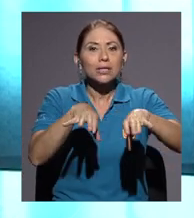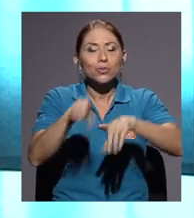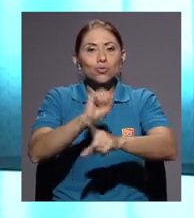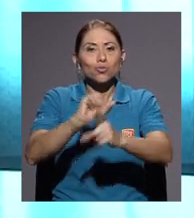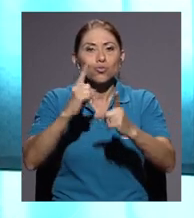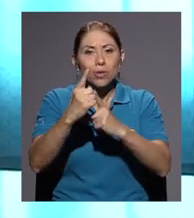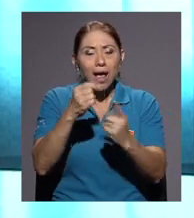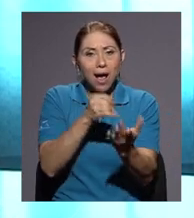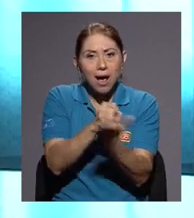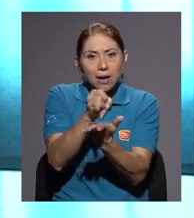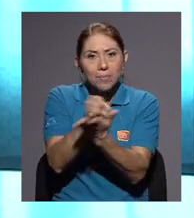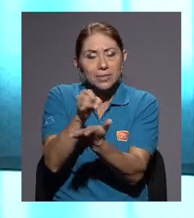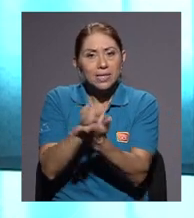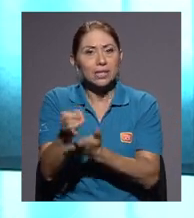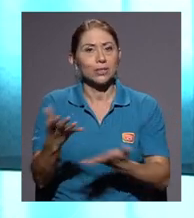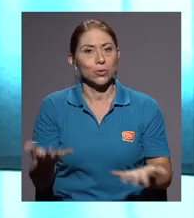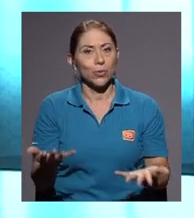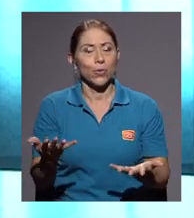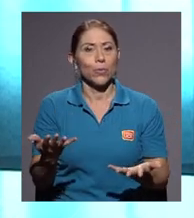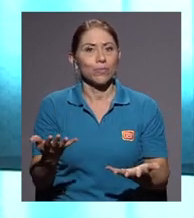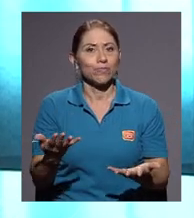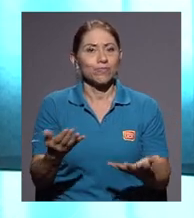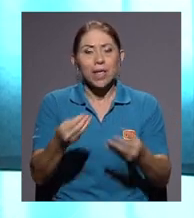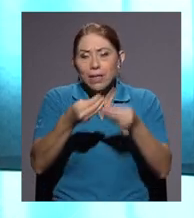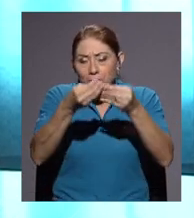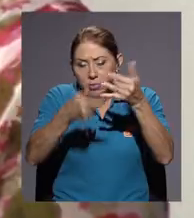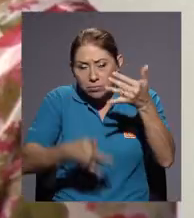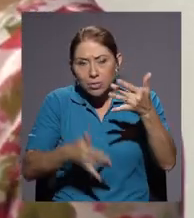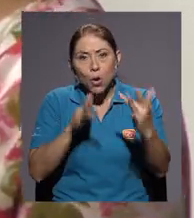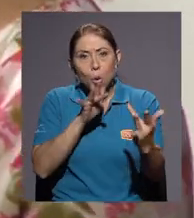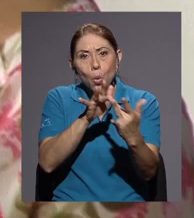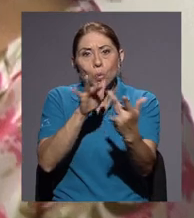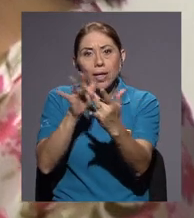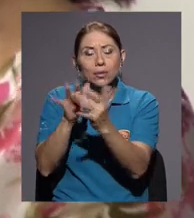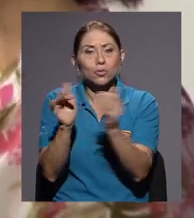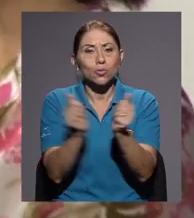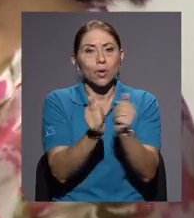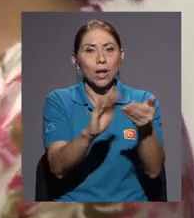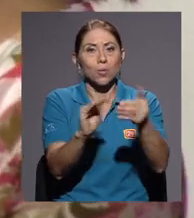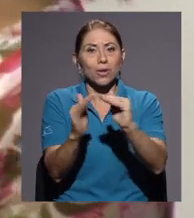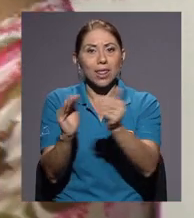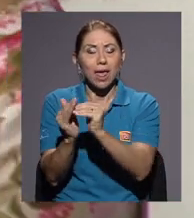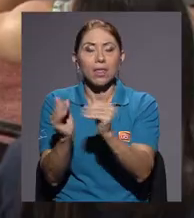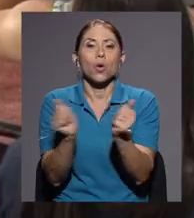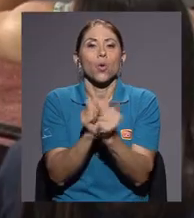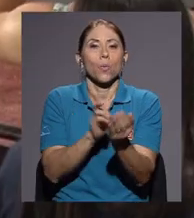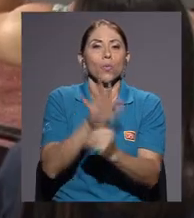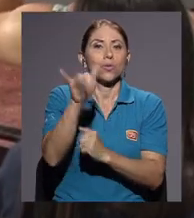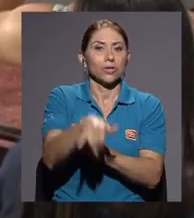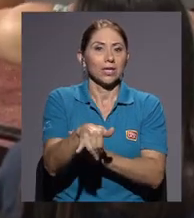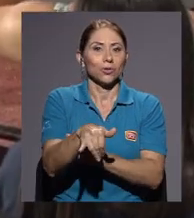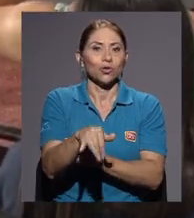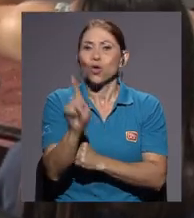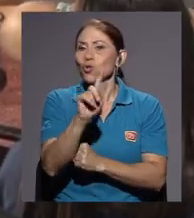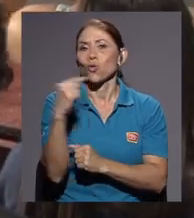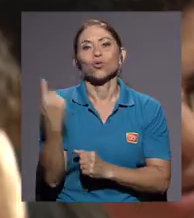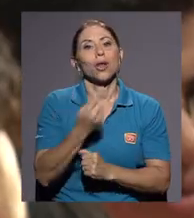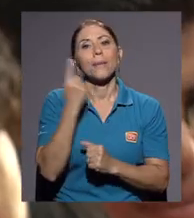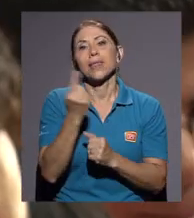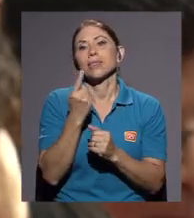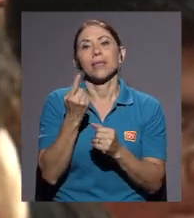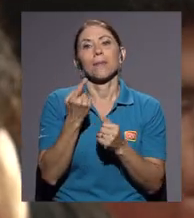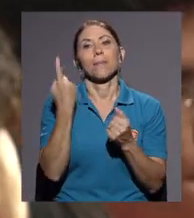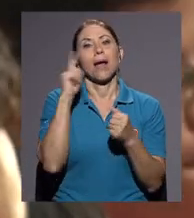investigación, de una serie de contactos con la comunidad y de proyectos que van mucho más allá de solamente formar